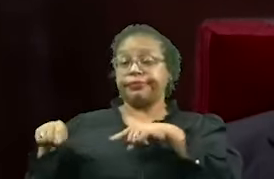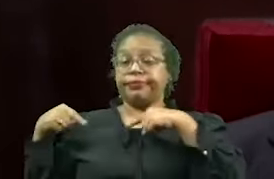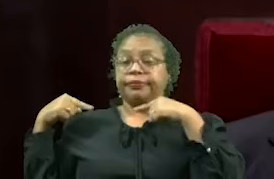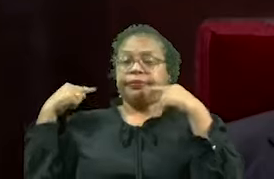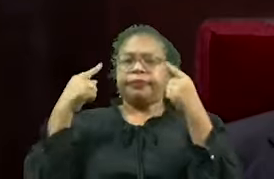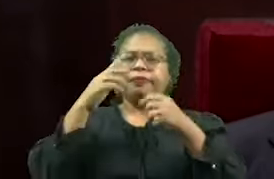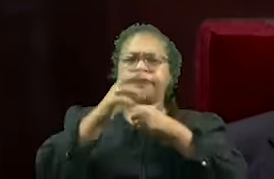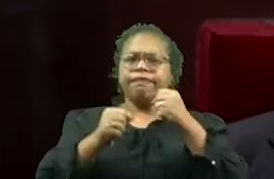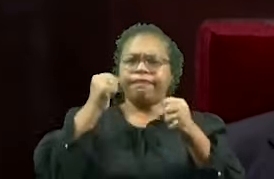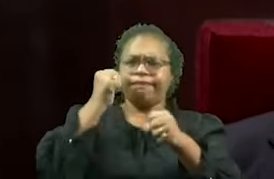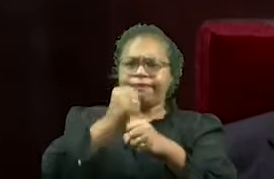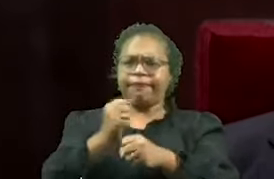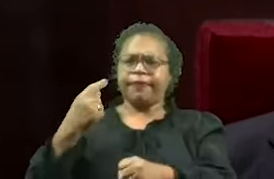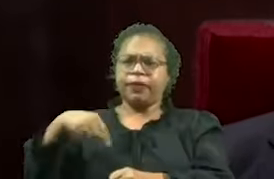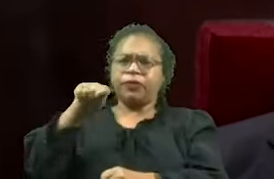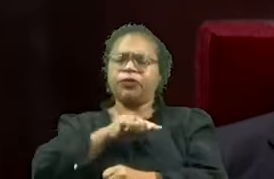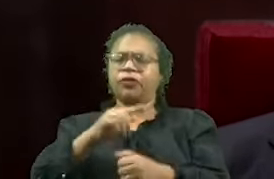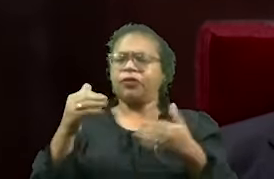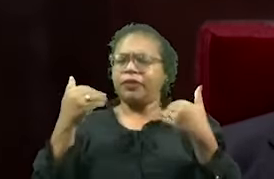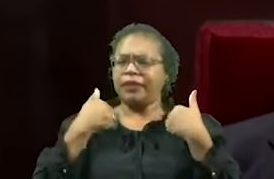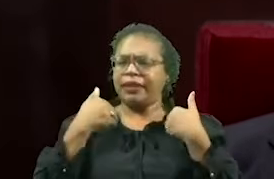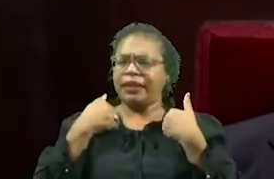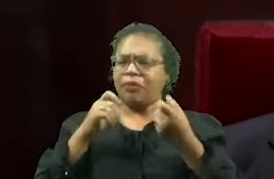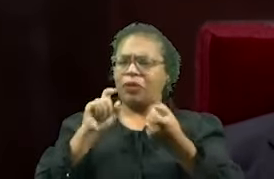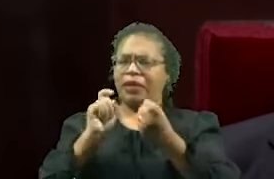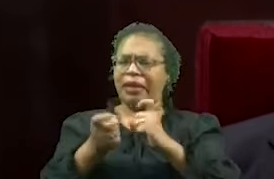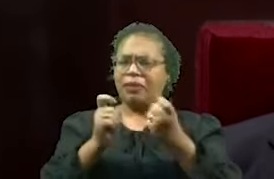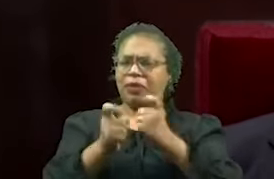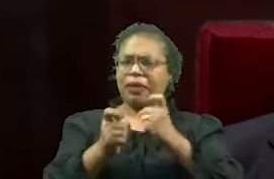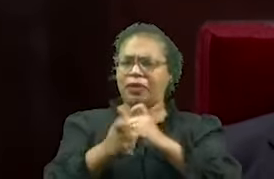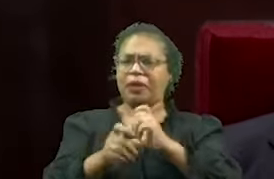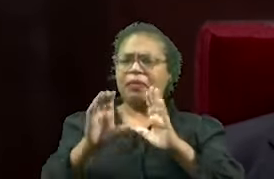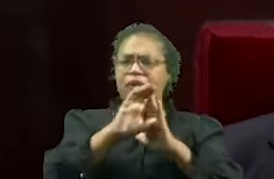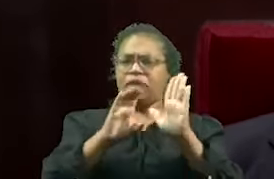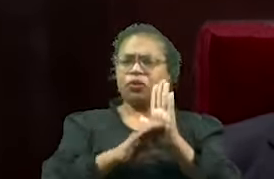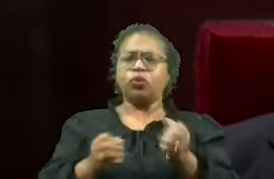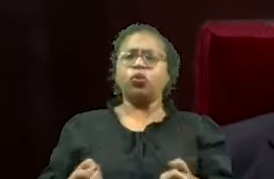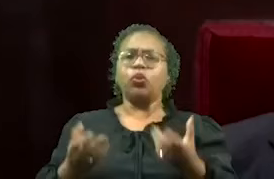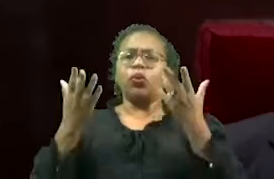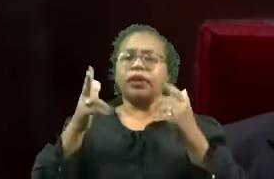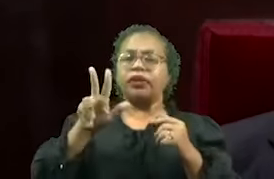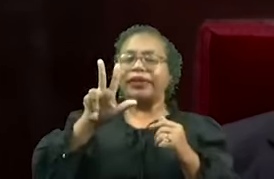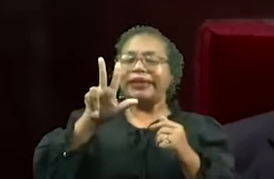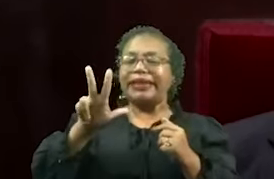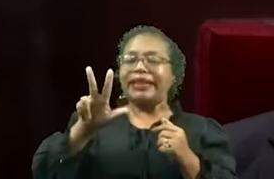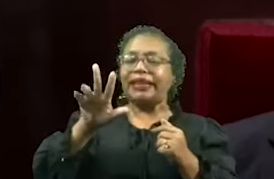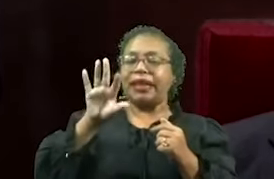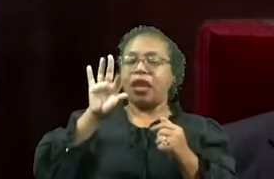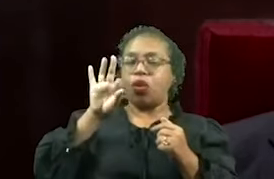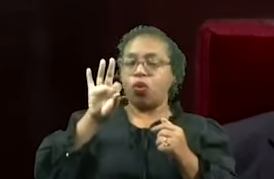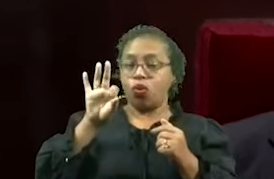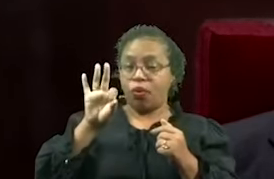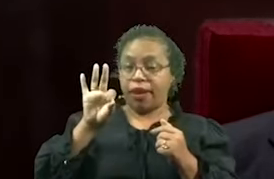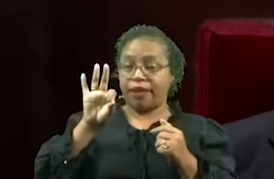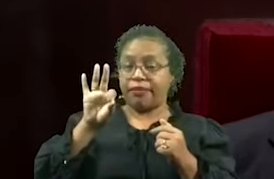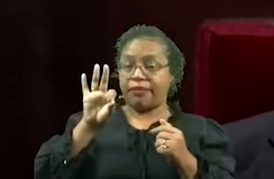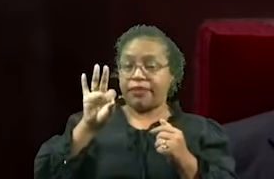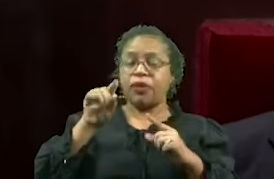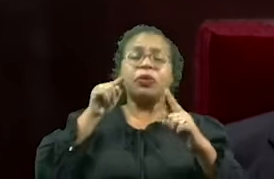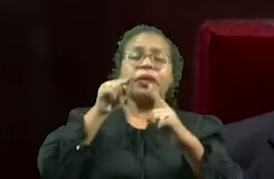conocido 39 reformas constitucionales cada una de ellas bajo la promesa de construir un futuro